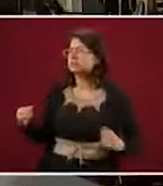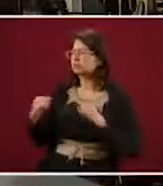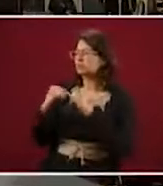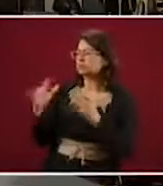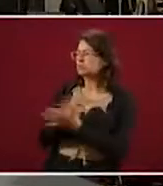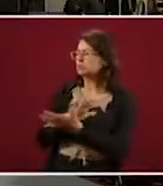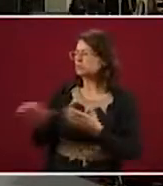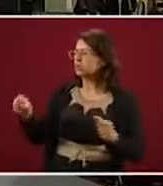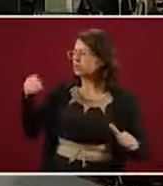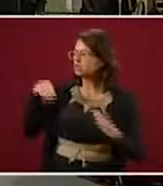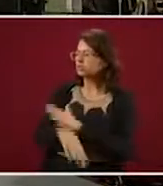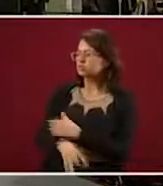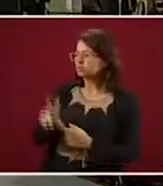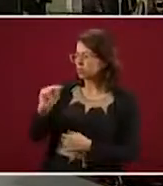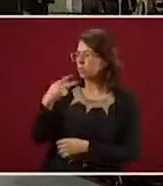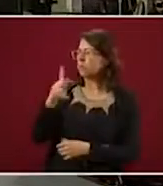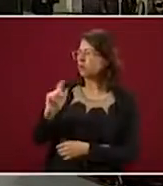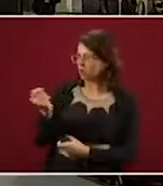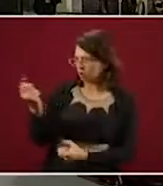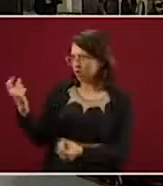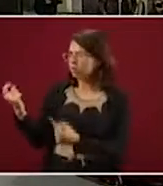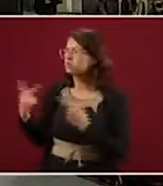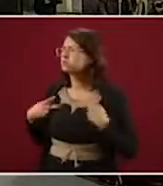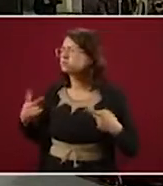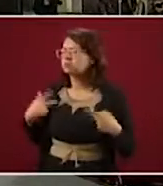Debe de haber, no lo dudo,